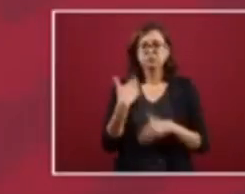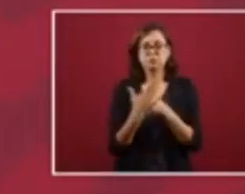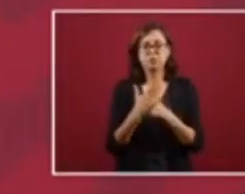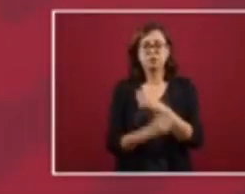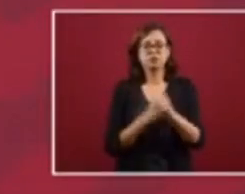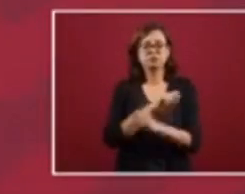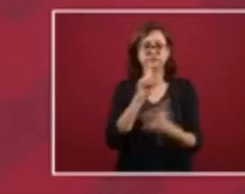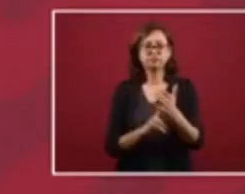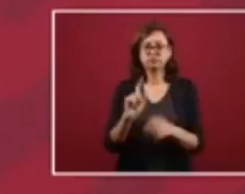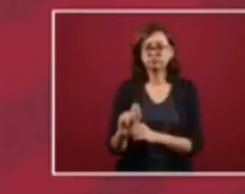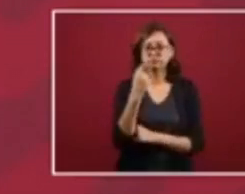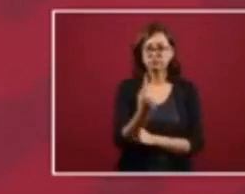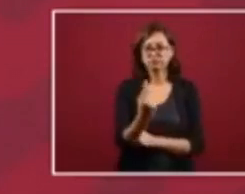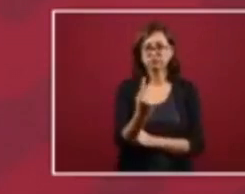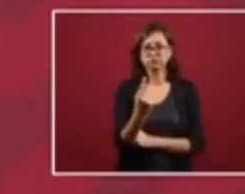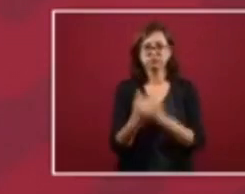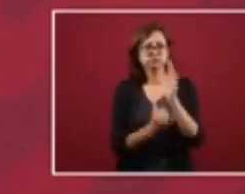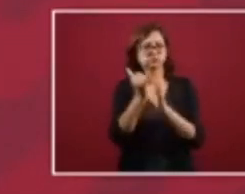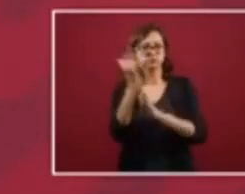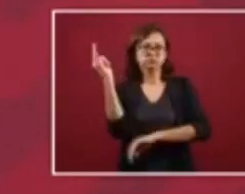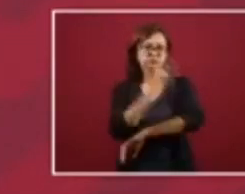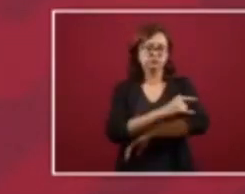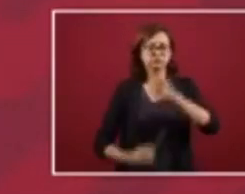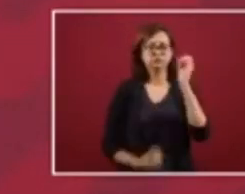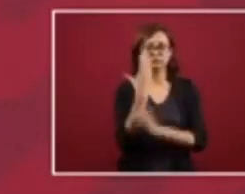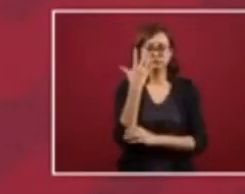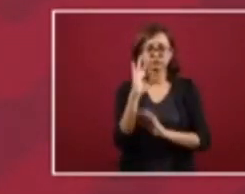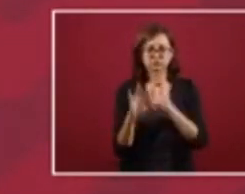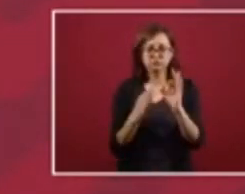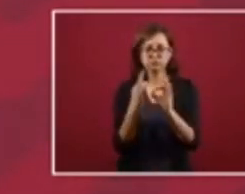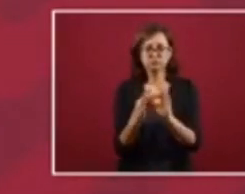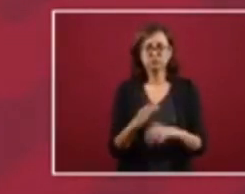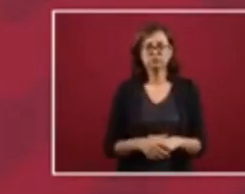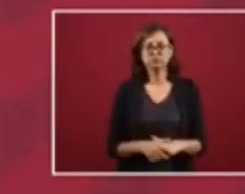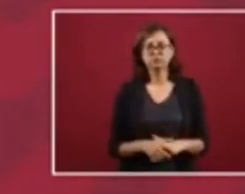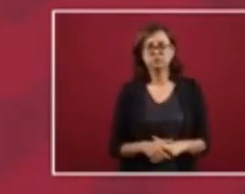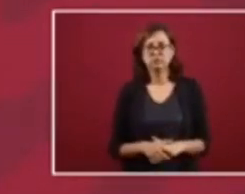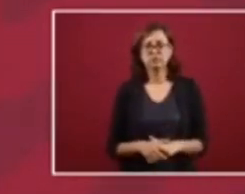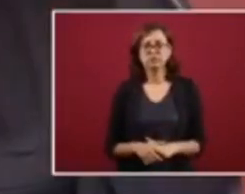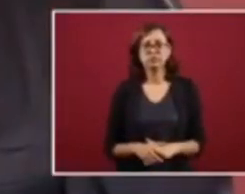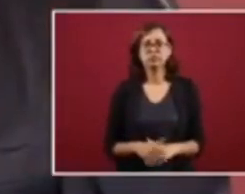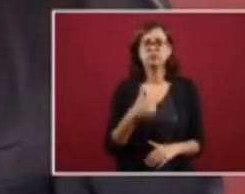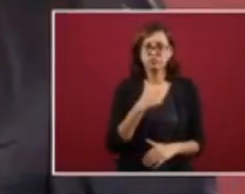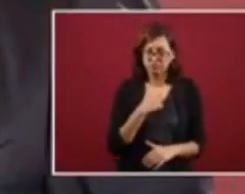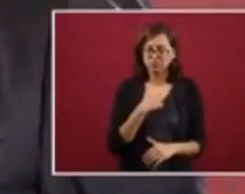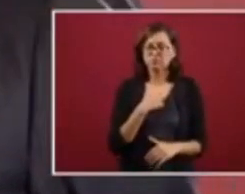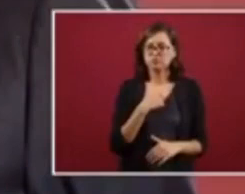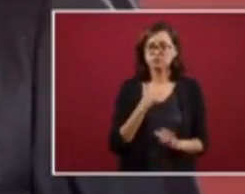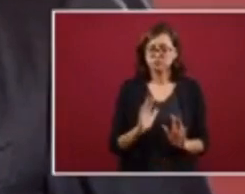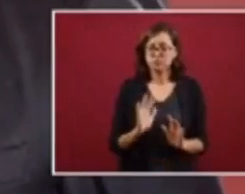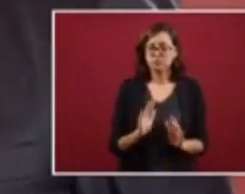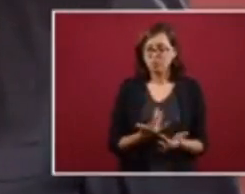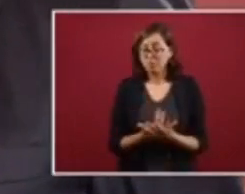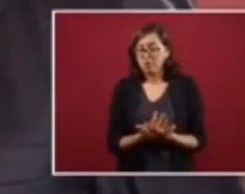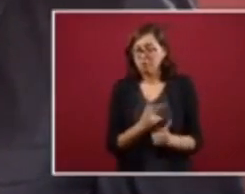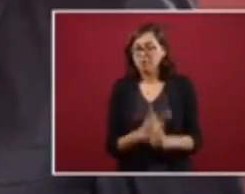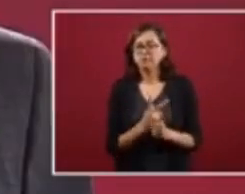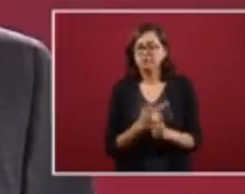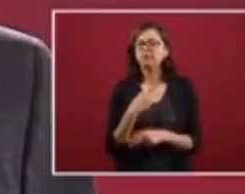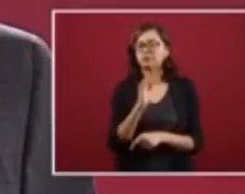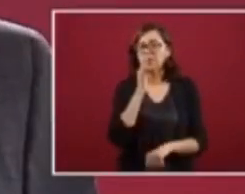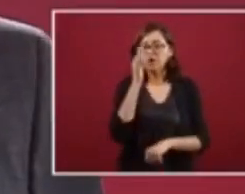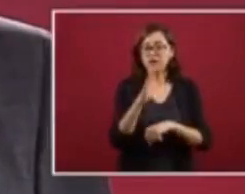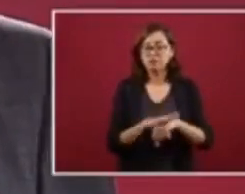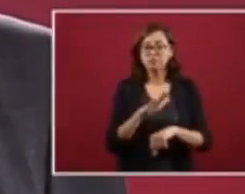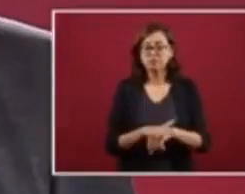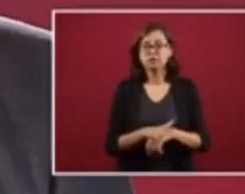21 esté construido el nuevo aeropuerto y me la estoy guardando, aunque ya adelanto, de que